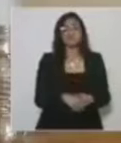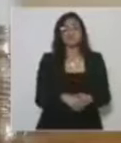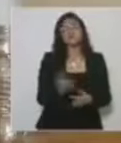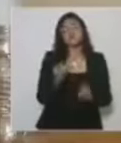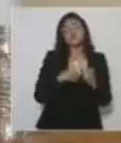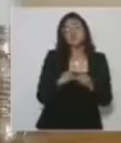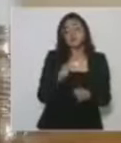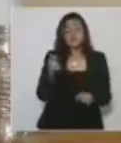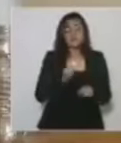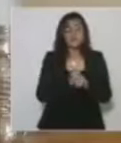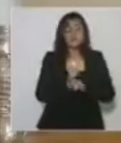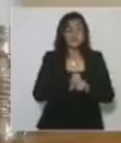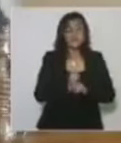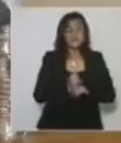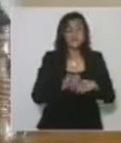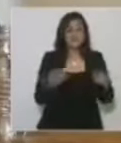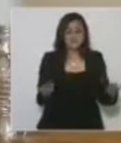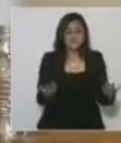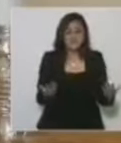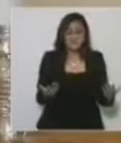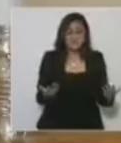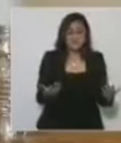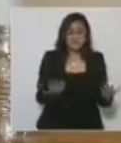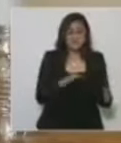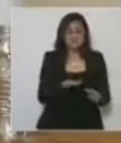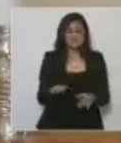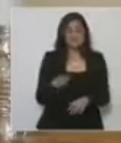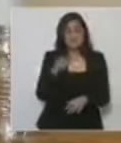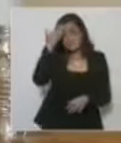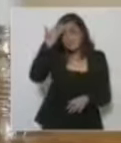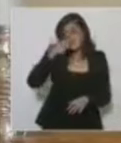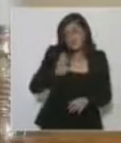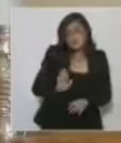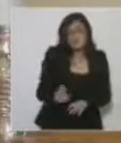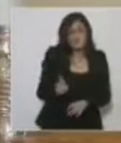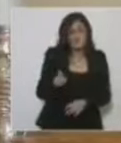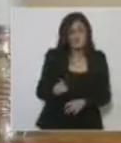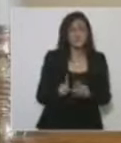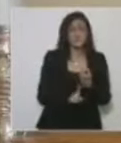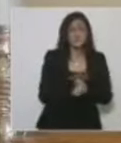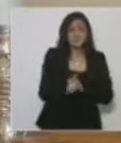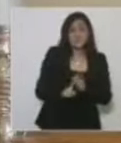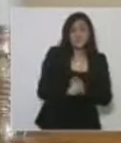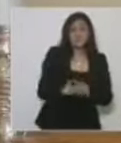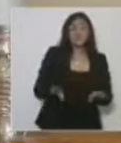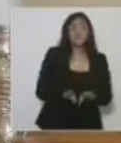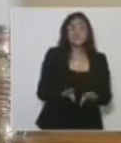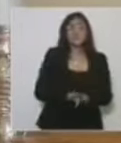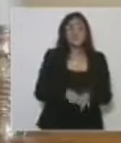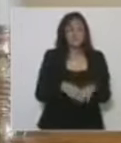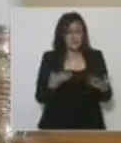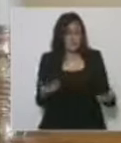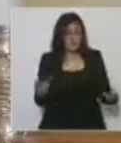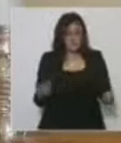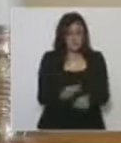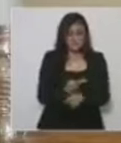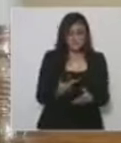y toda la investigación, bueno, él sabrá cómo se dio, en qué condiciones se